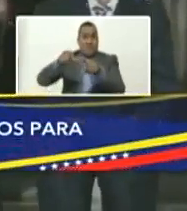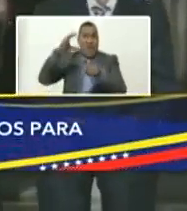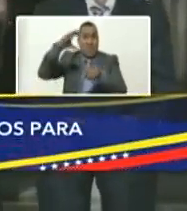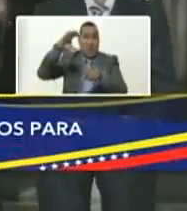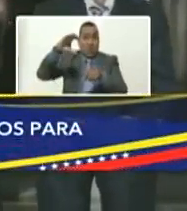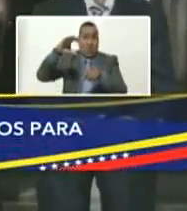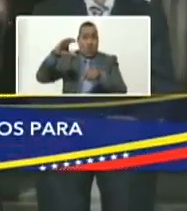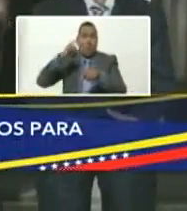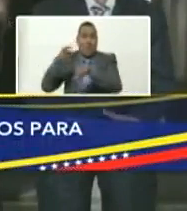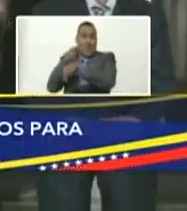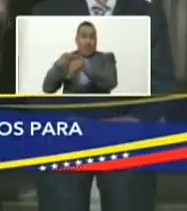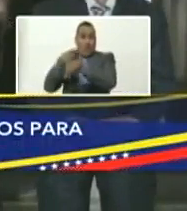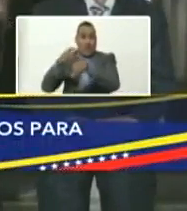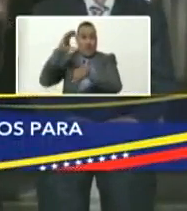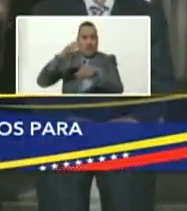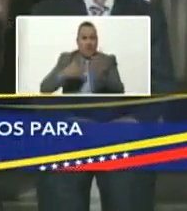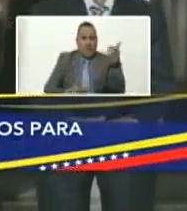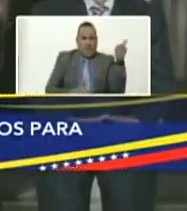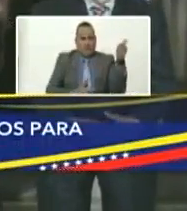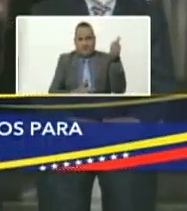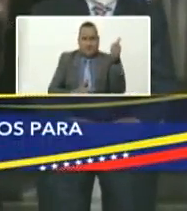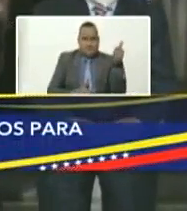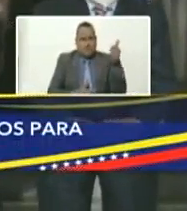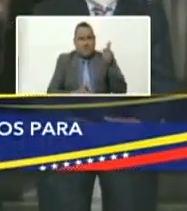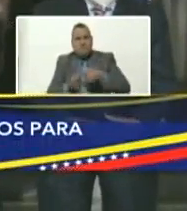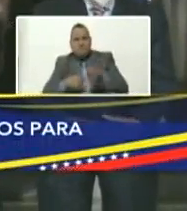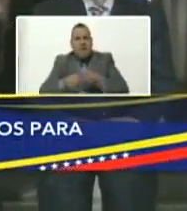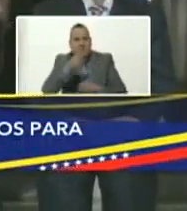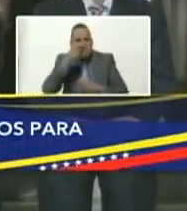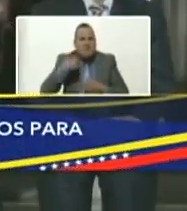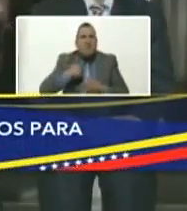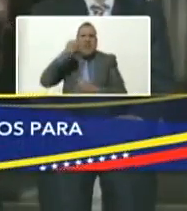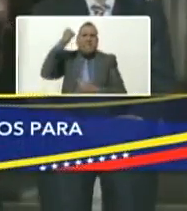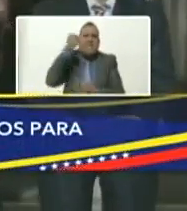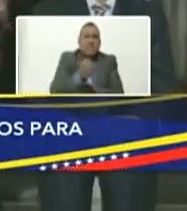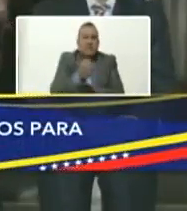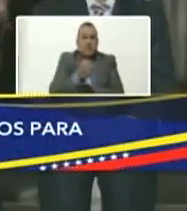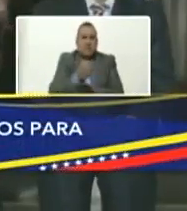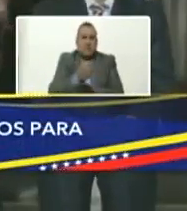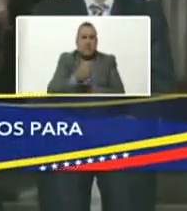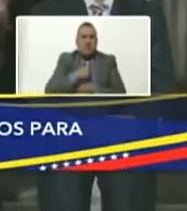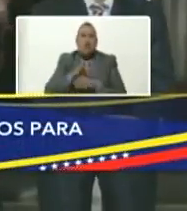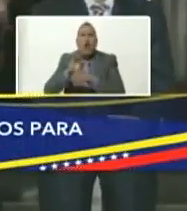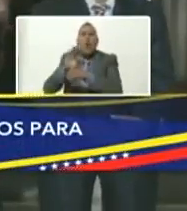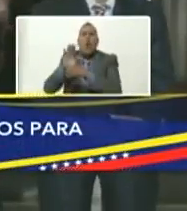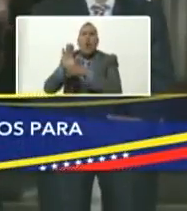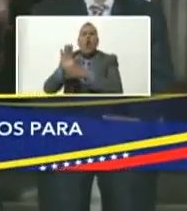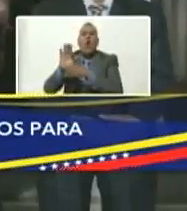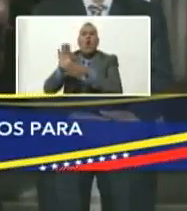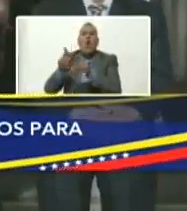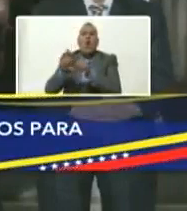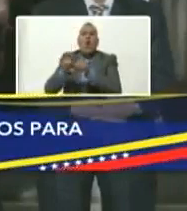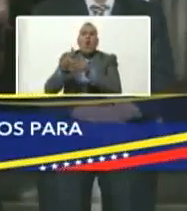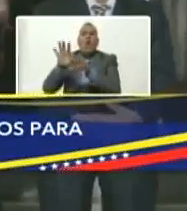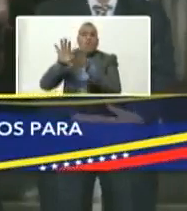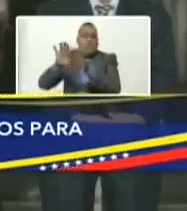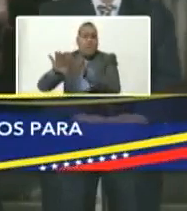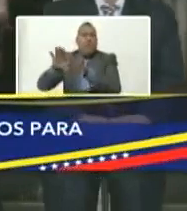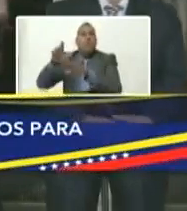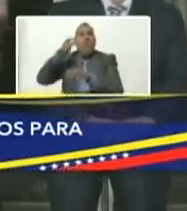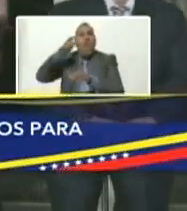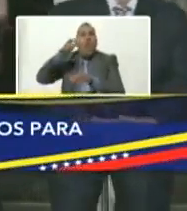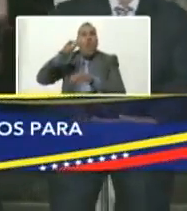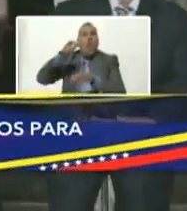de las bandas de paramilitares, narcotraficantes y asesinos que se amparan en su gobierno. Se han dado